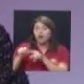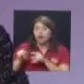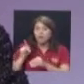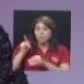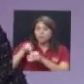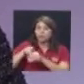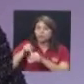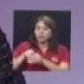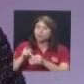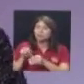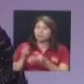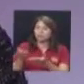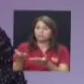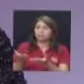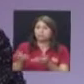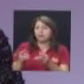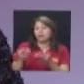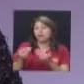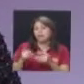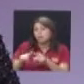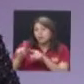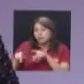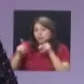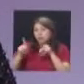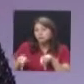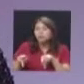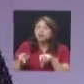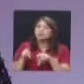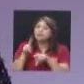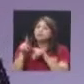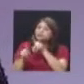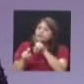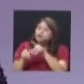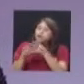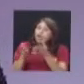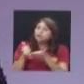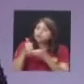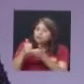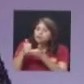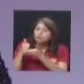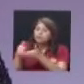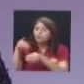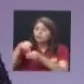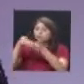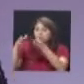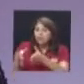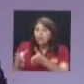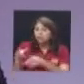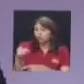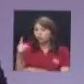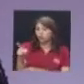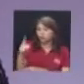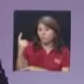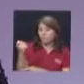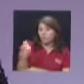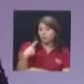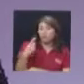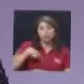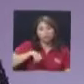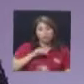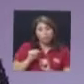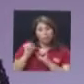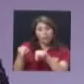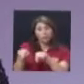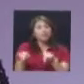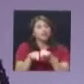contribuyendo aclarando preguntas para los diputados en el momento en que ellos lo requieren nosotros vamos incluso tenemos